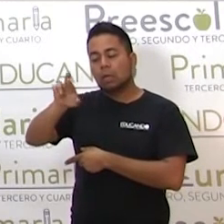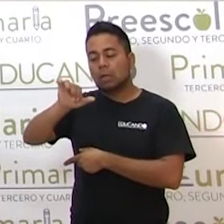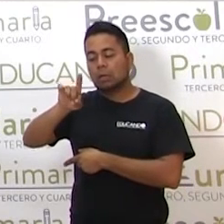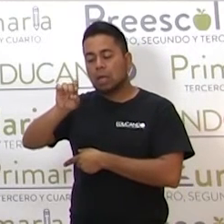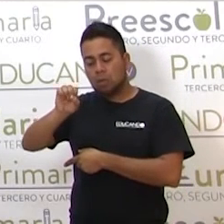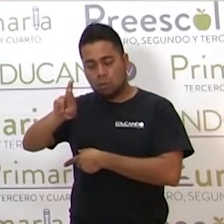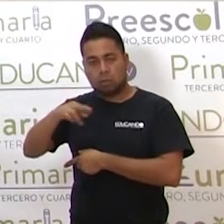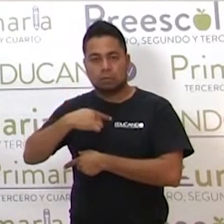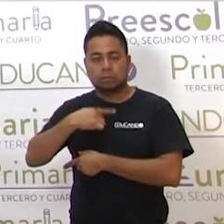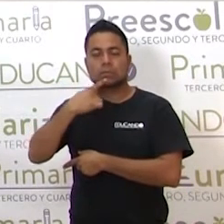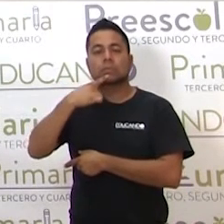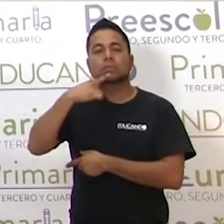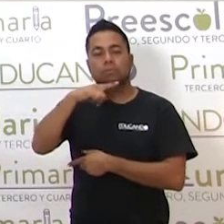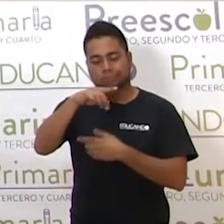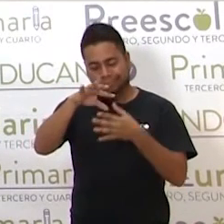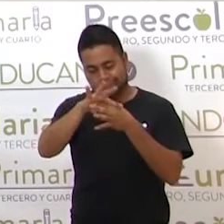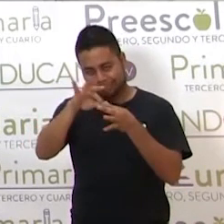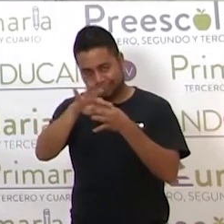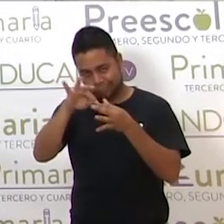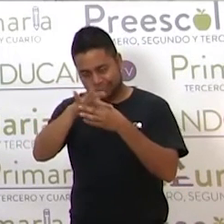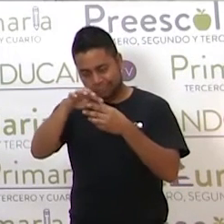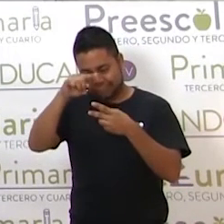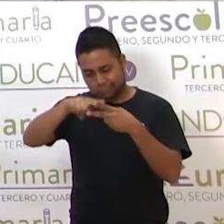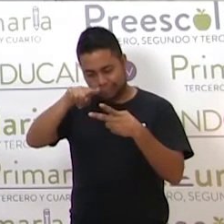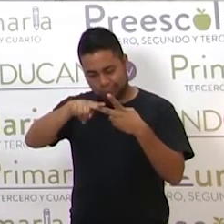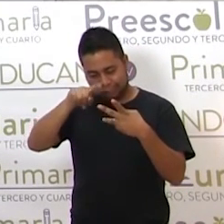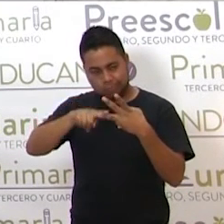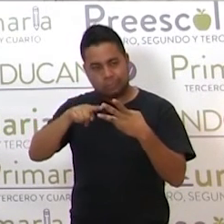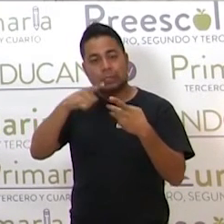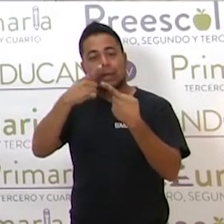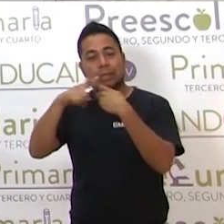explicarles que hay tres tipos de narradores